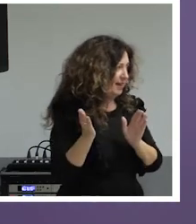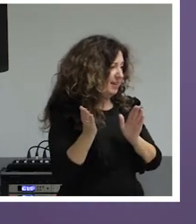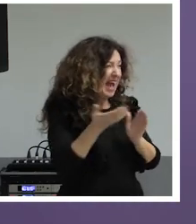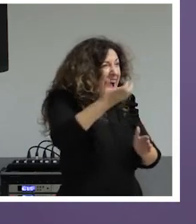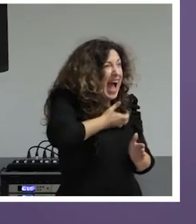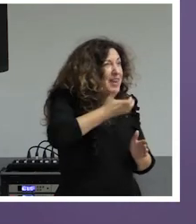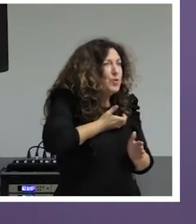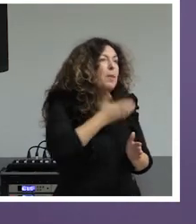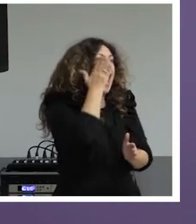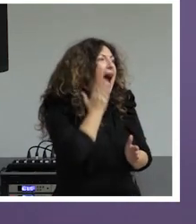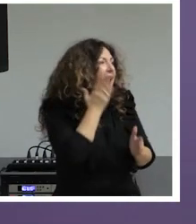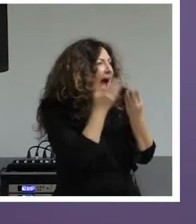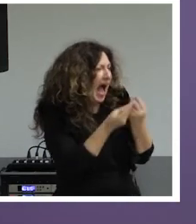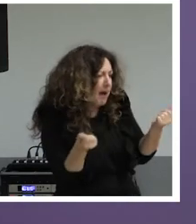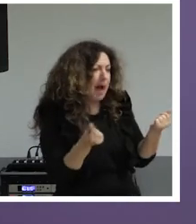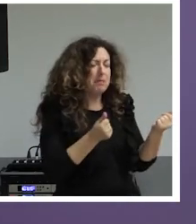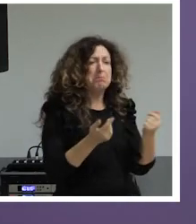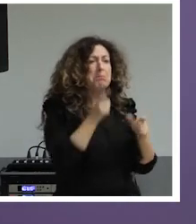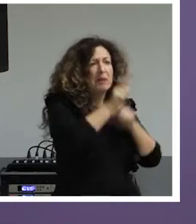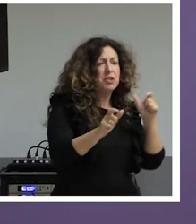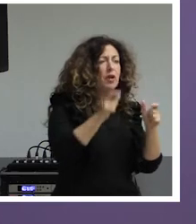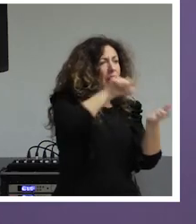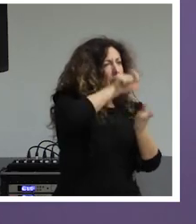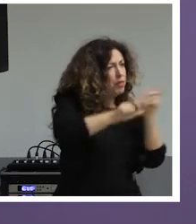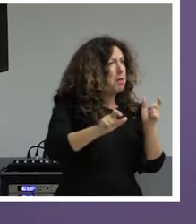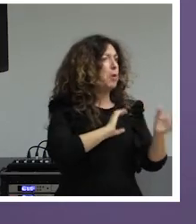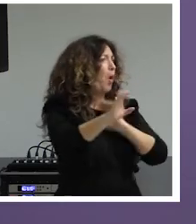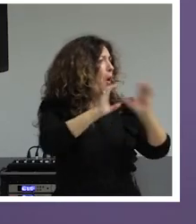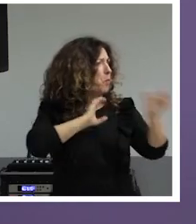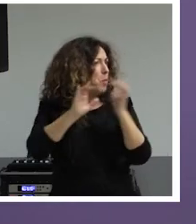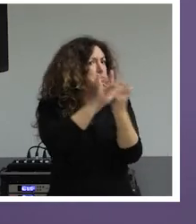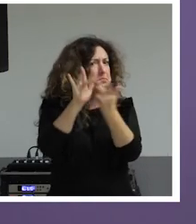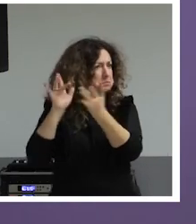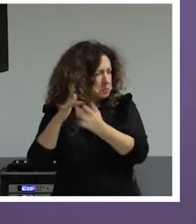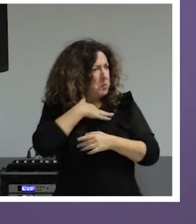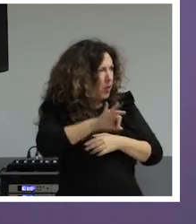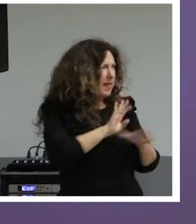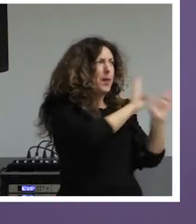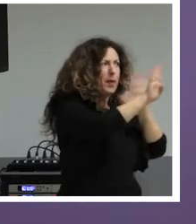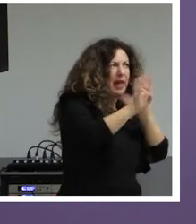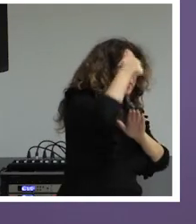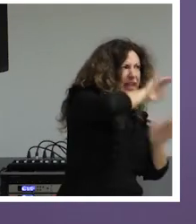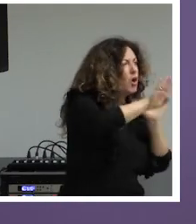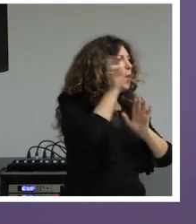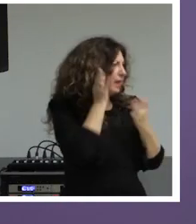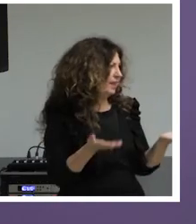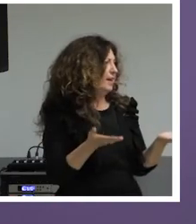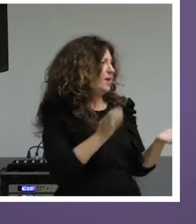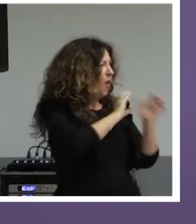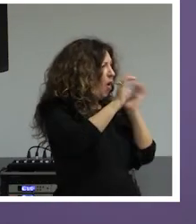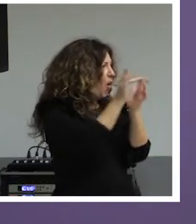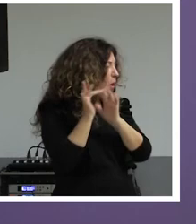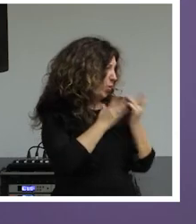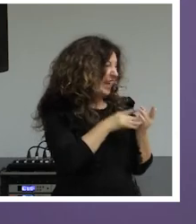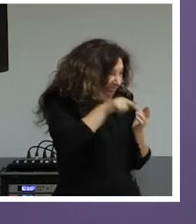para conseguir algo que que es en lo que yo creo y lo que yo creo Es que la administración sea más cercana que el ayuntamiento